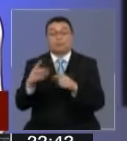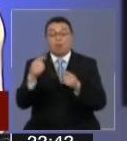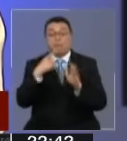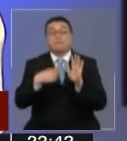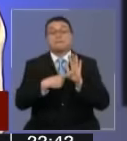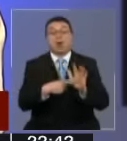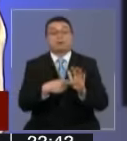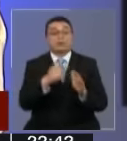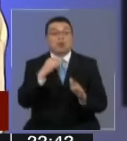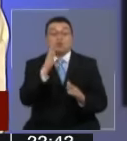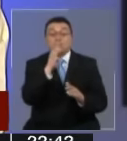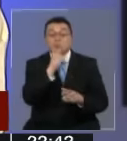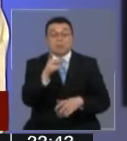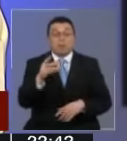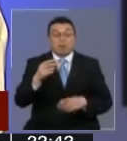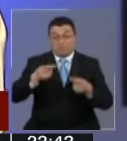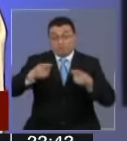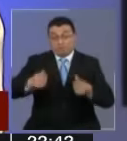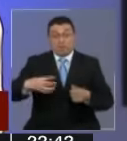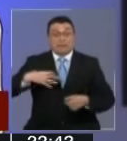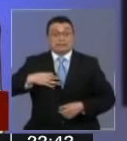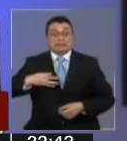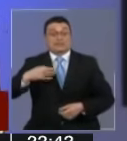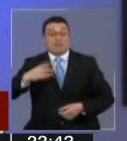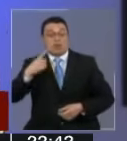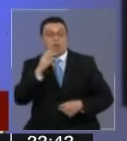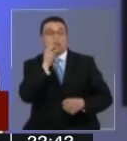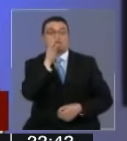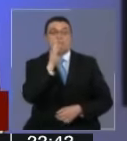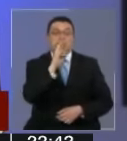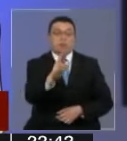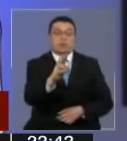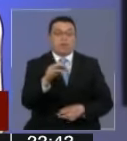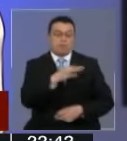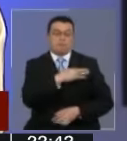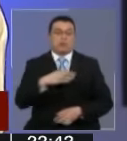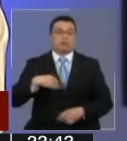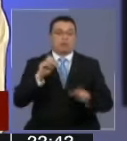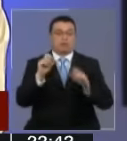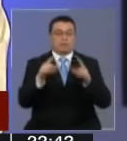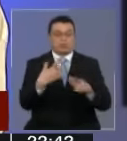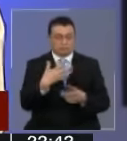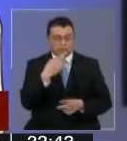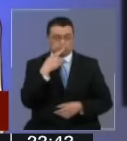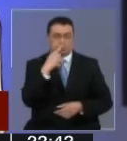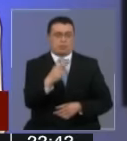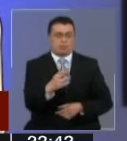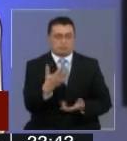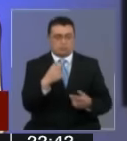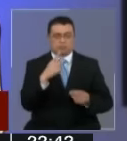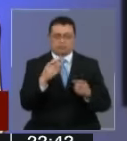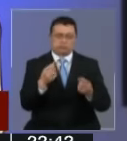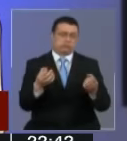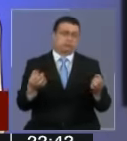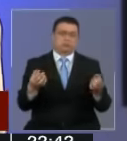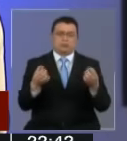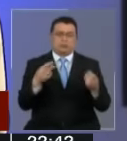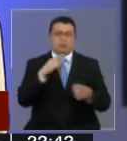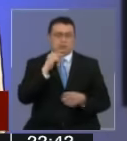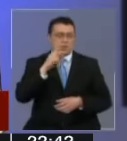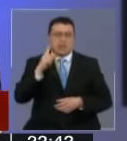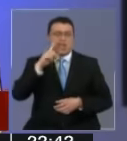demuestra la incapacidad civil frente al mundo militar. La respuesta del ministro de Defensa, si es que a eso podemos llamar respuesta, es completamente